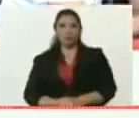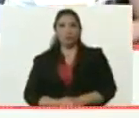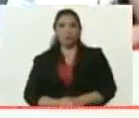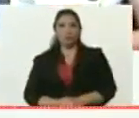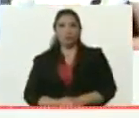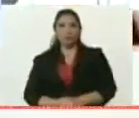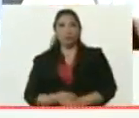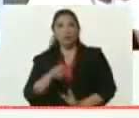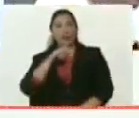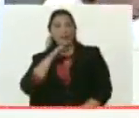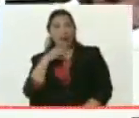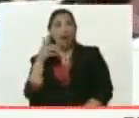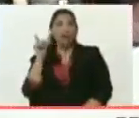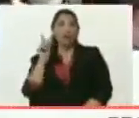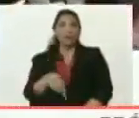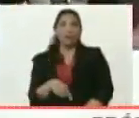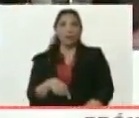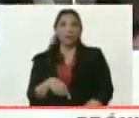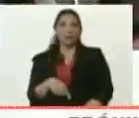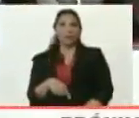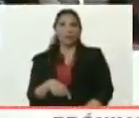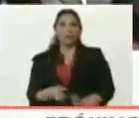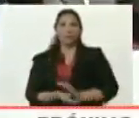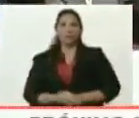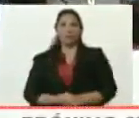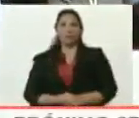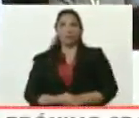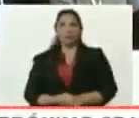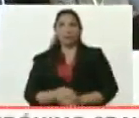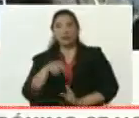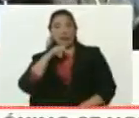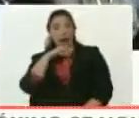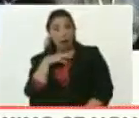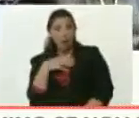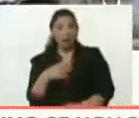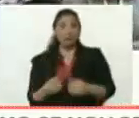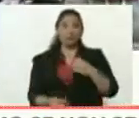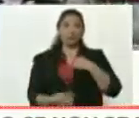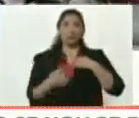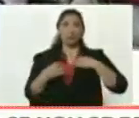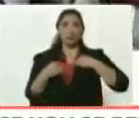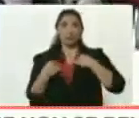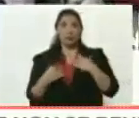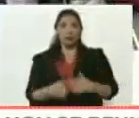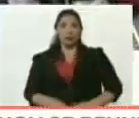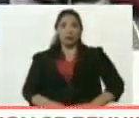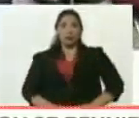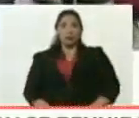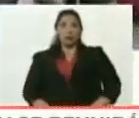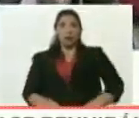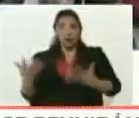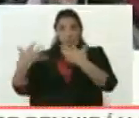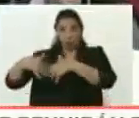llegó a hablar en algún momento, aunque suena aberrante, y se habla de la industria